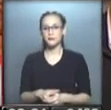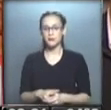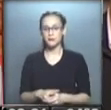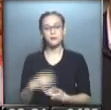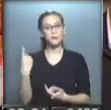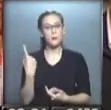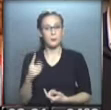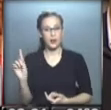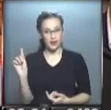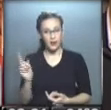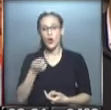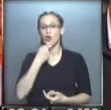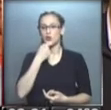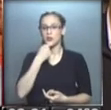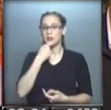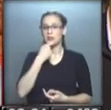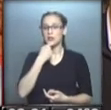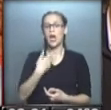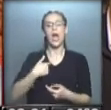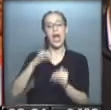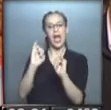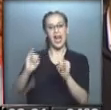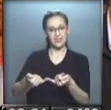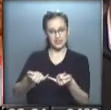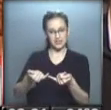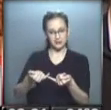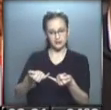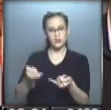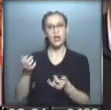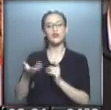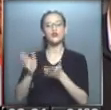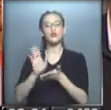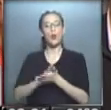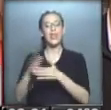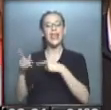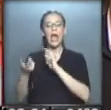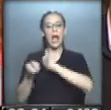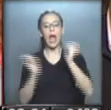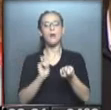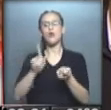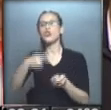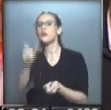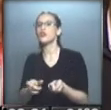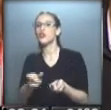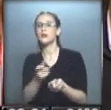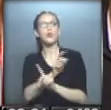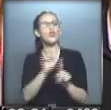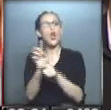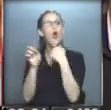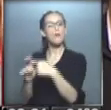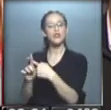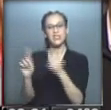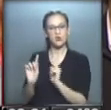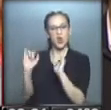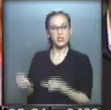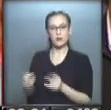En cambio, cuando uno acepta la sucesión sin beneficio de inventario, tiene que